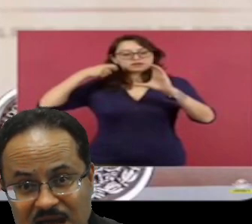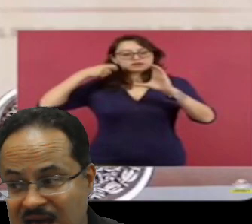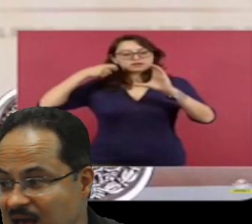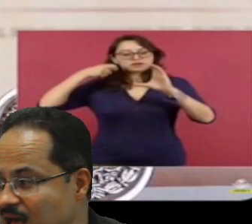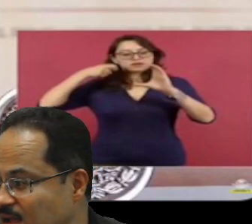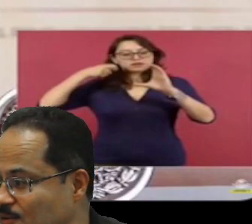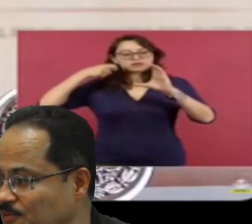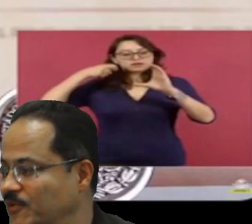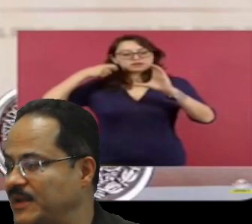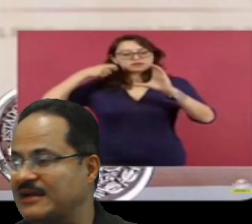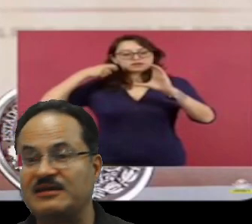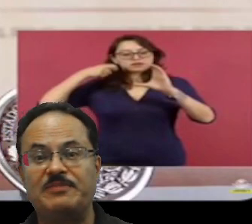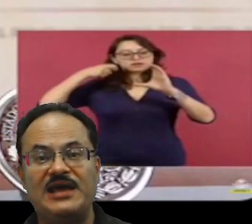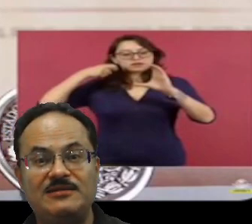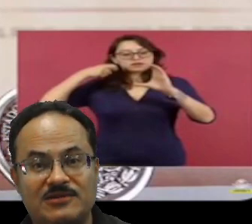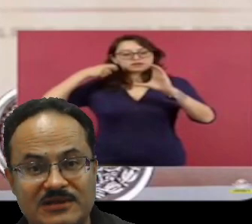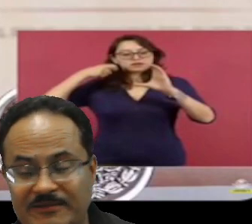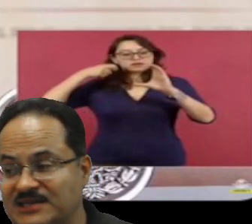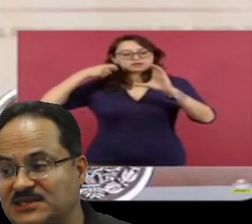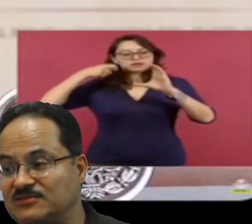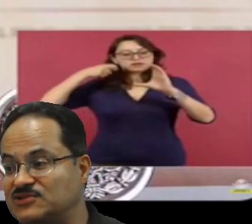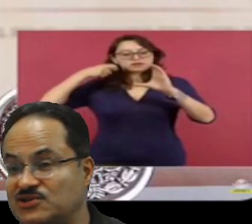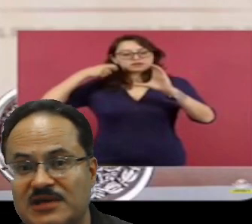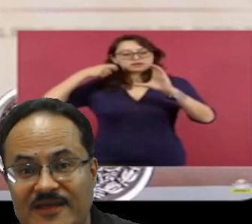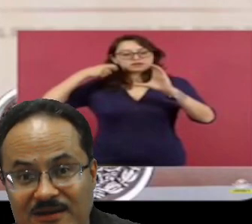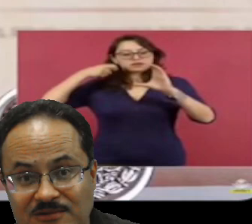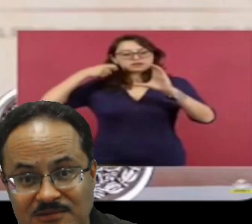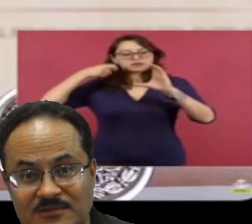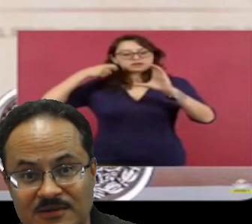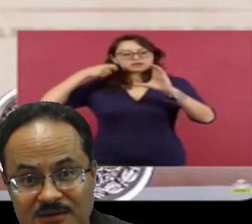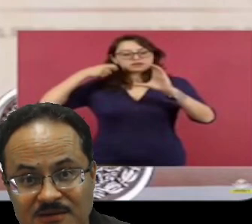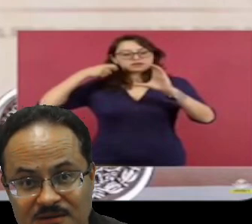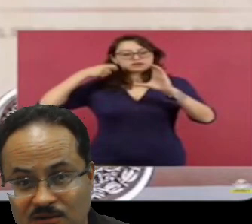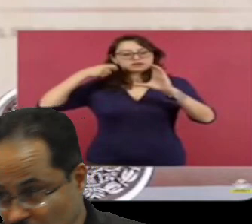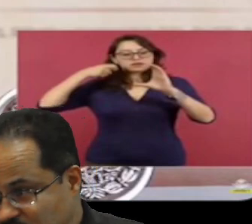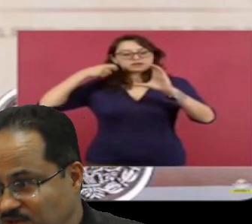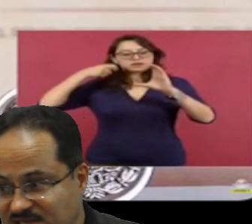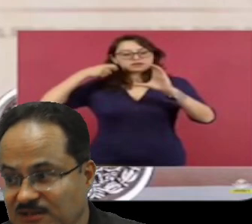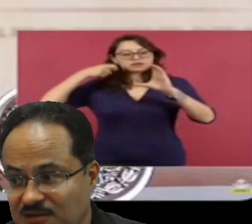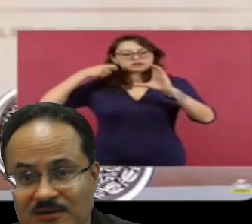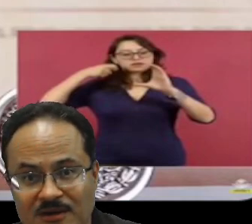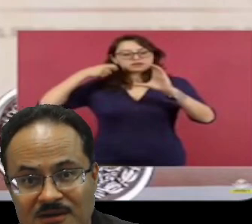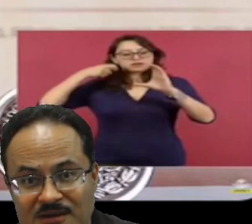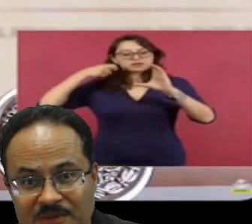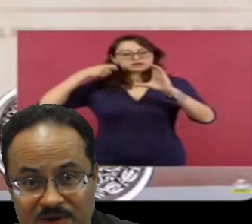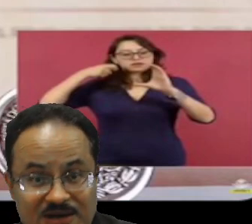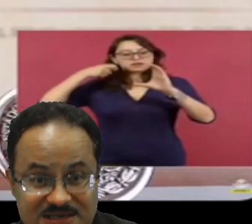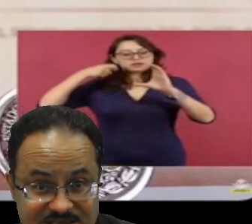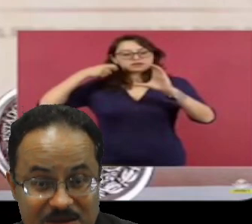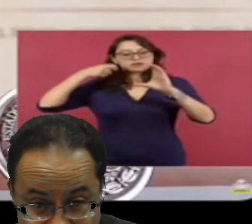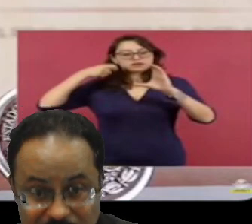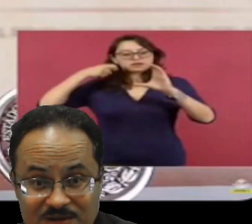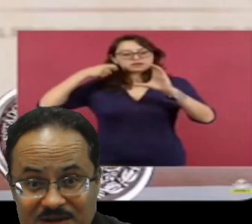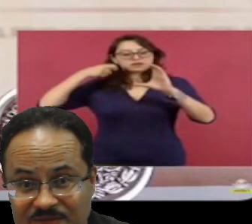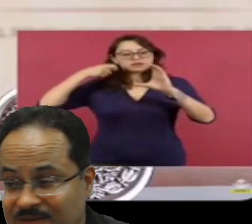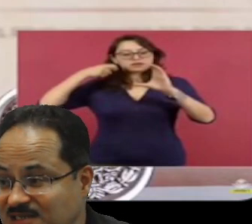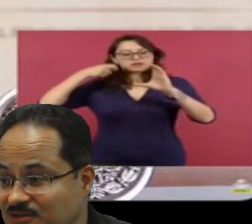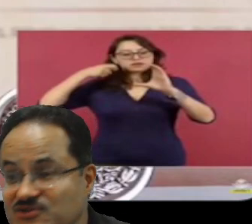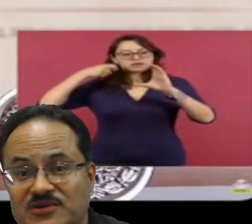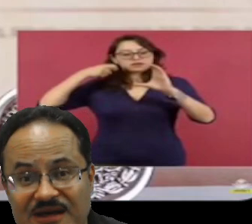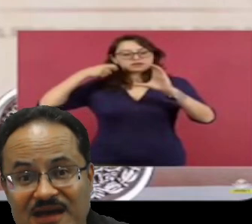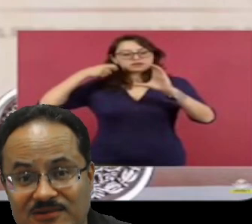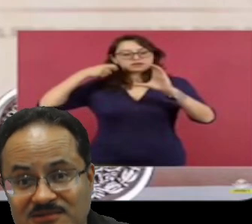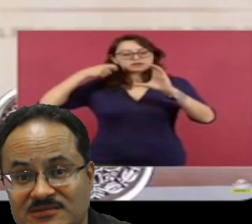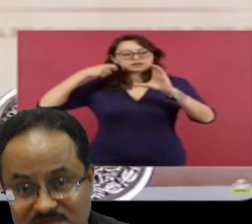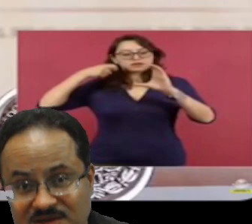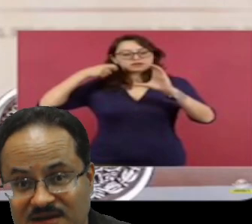Ah cómo me arrepiento de haber sido un ciudadano como lo sigo siendo No pero en ese tiempo de haber sido